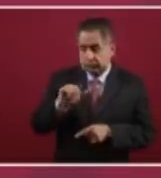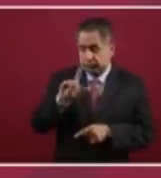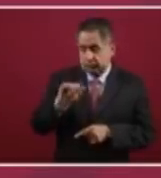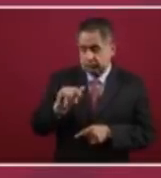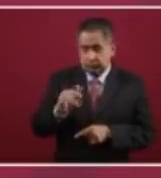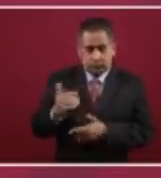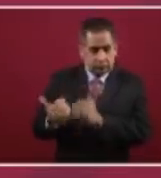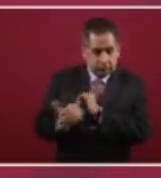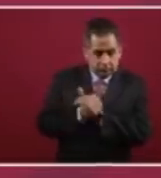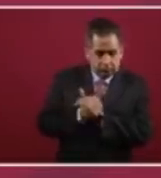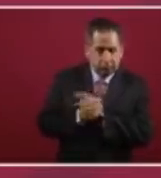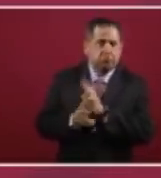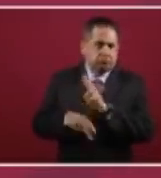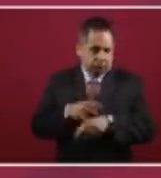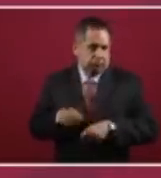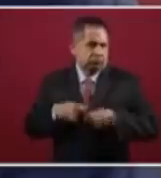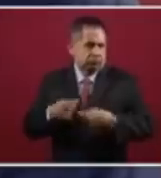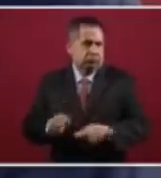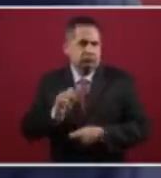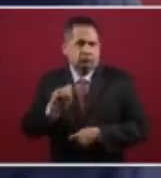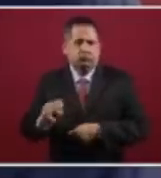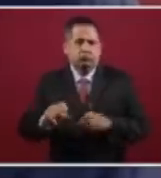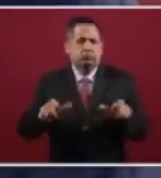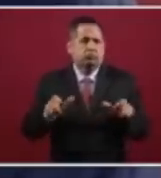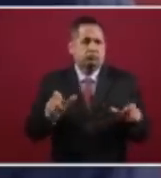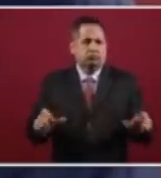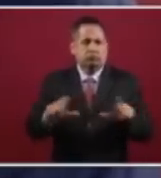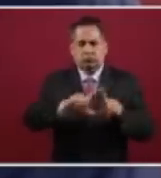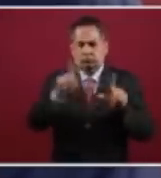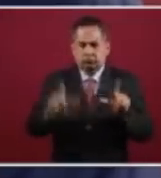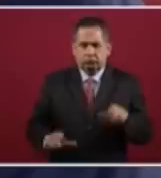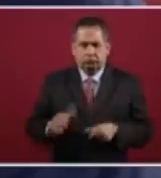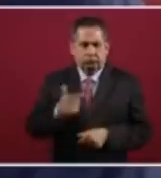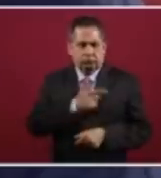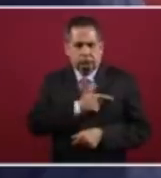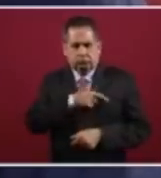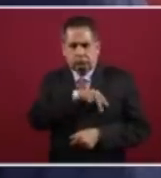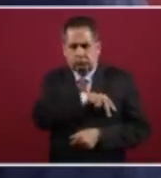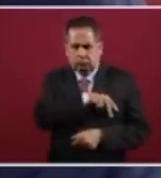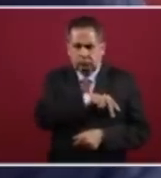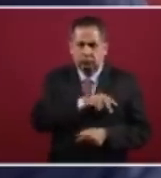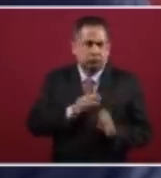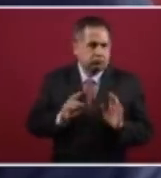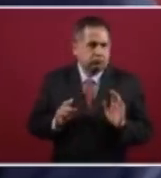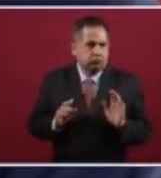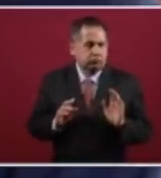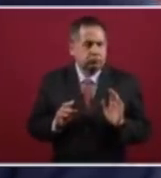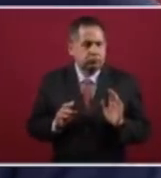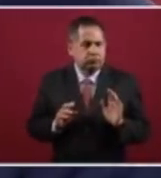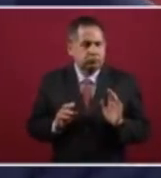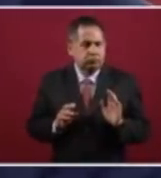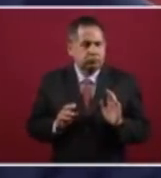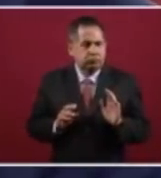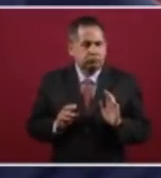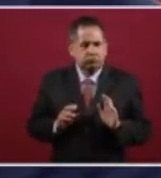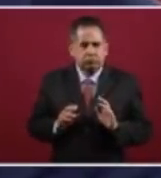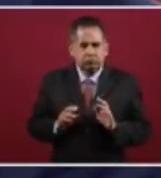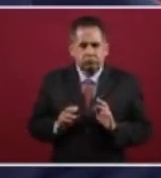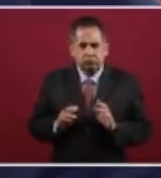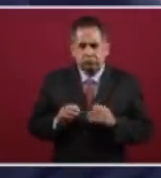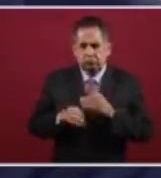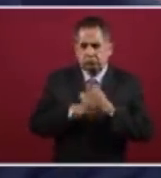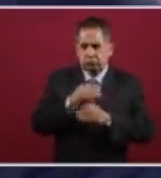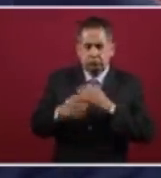tiene el apoyo de la Guardia Nacional y pues de todas